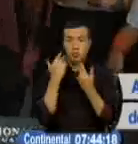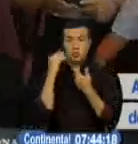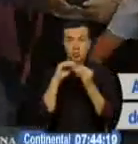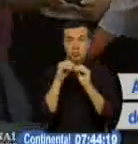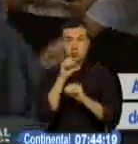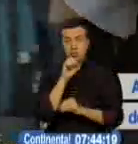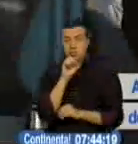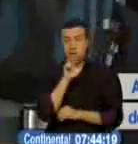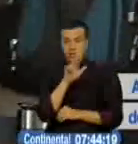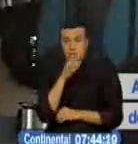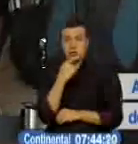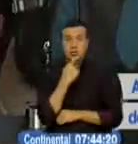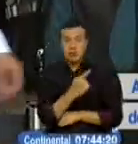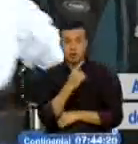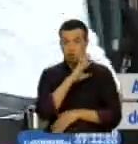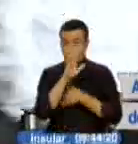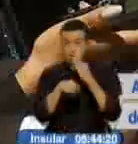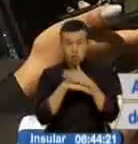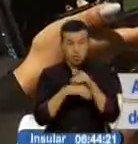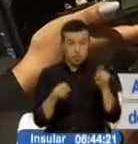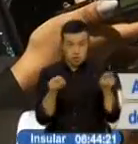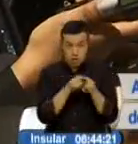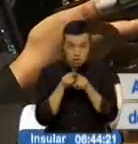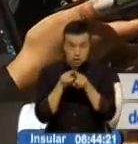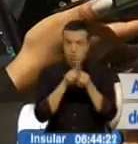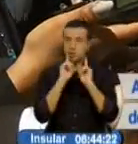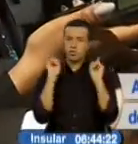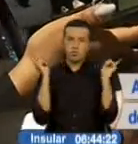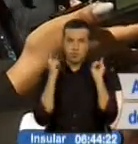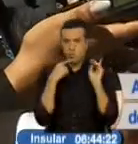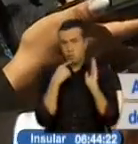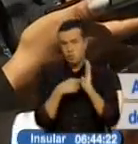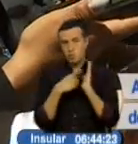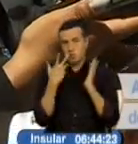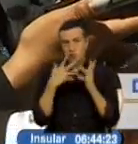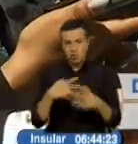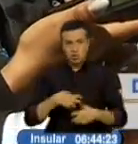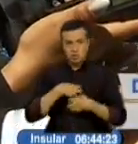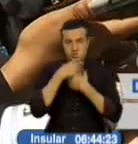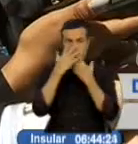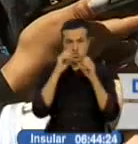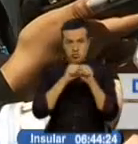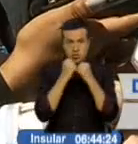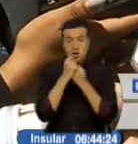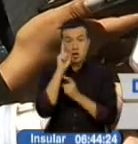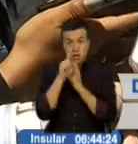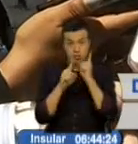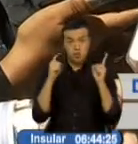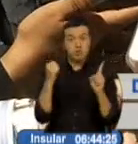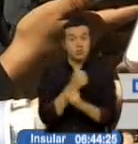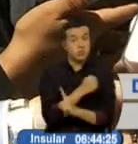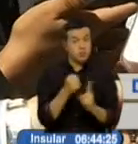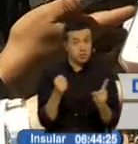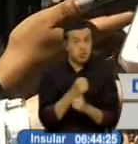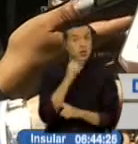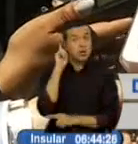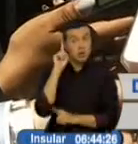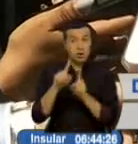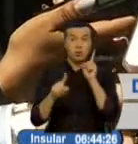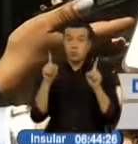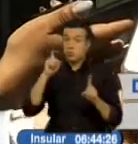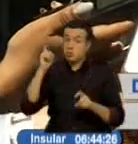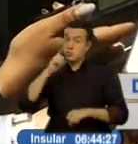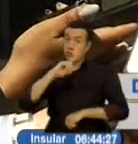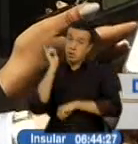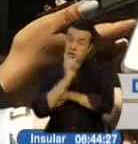que no todos deben estar en un mismo saco. Porque aquí, a nombre de protesta social, hubieron acciones violentas, acciones que tienen que